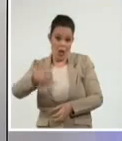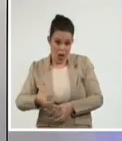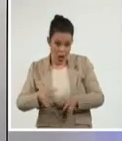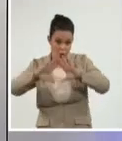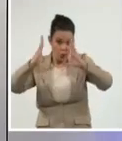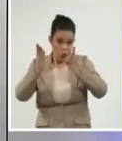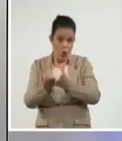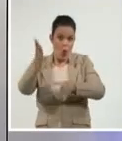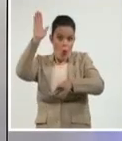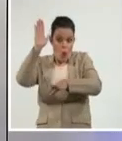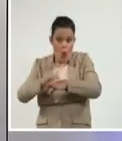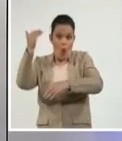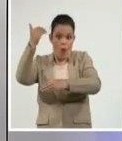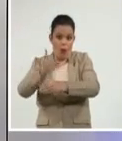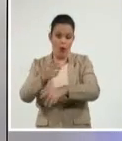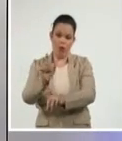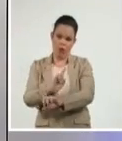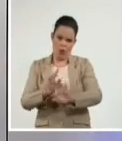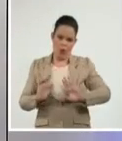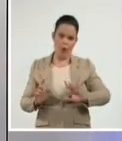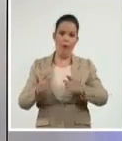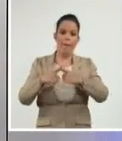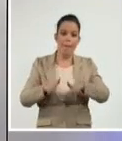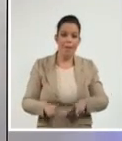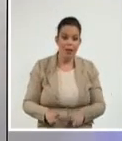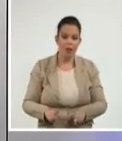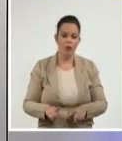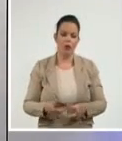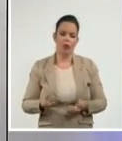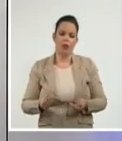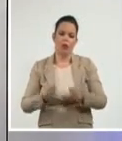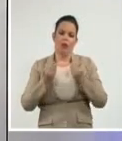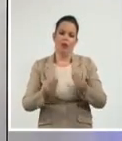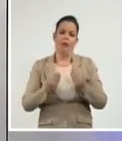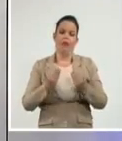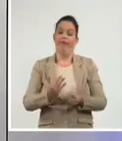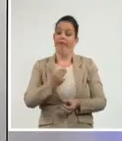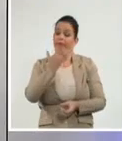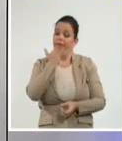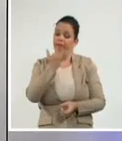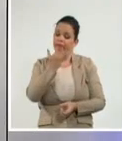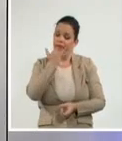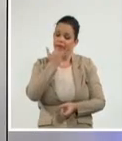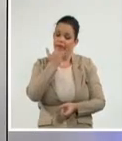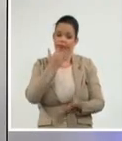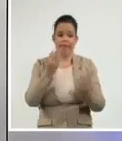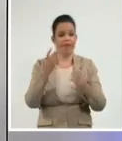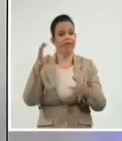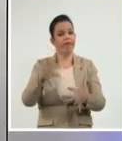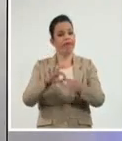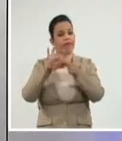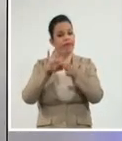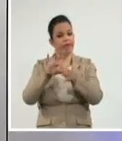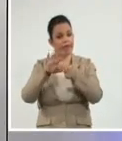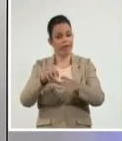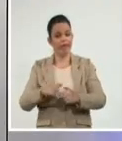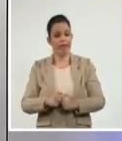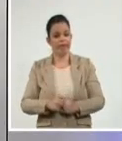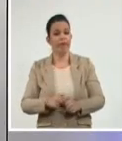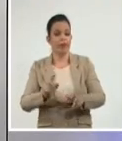Cuba, también es real que ha generado condiciones e incentivos que estimulan comportamientos inadecuados, justificar